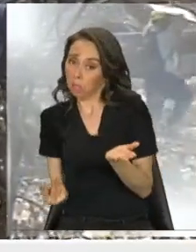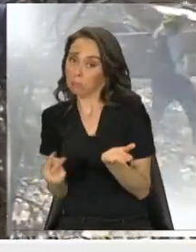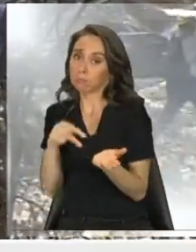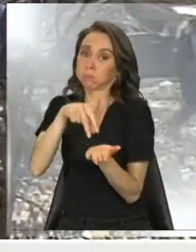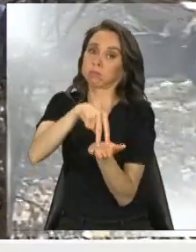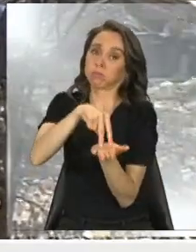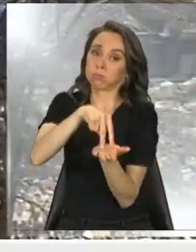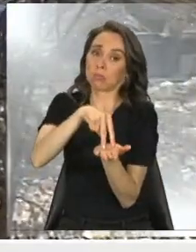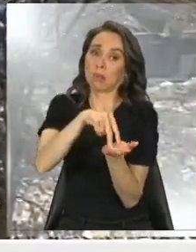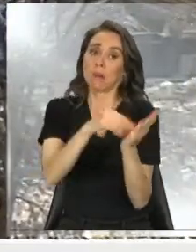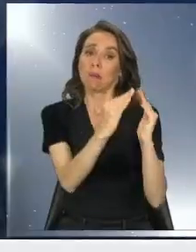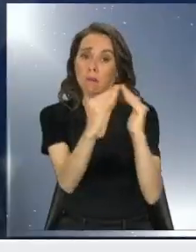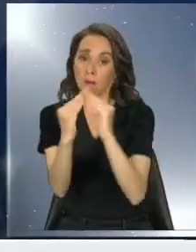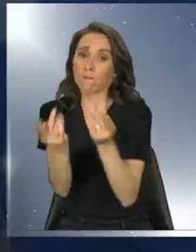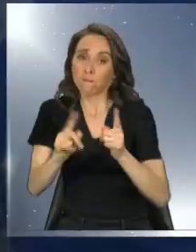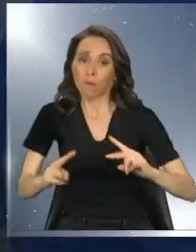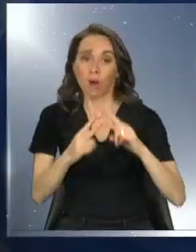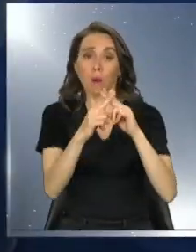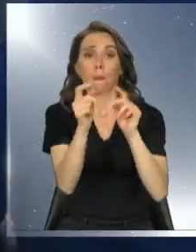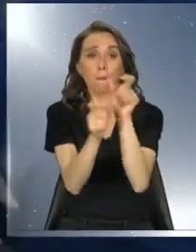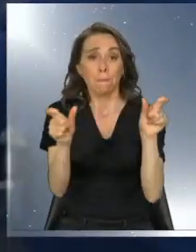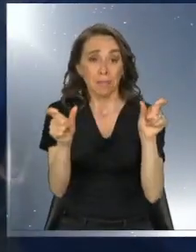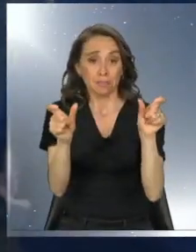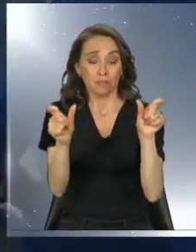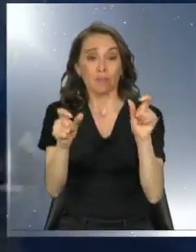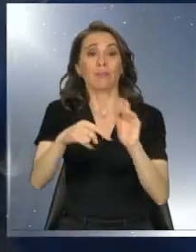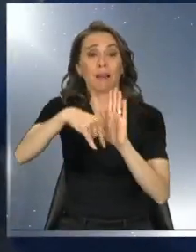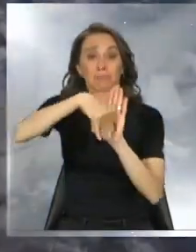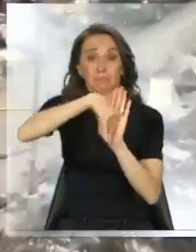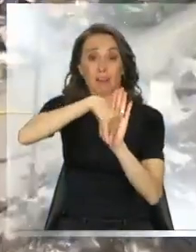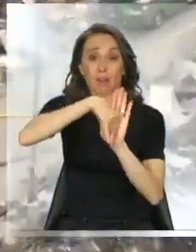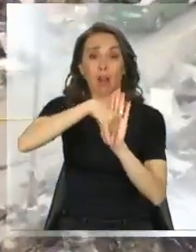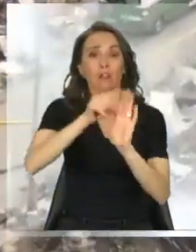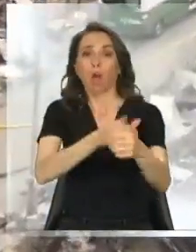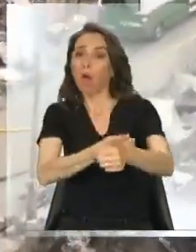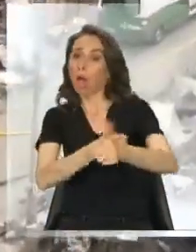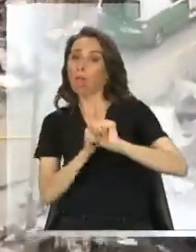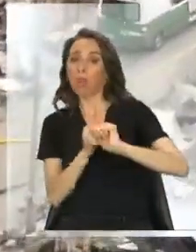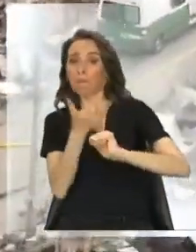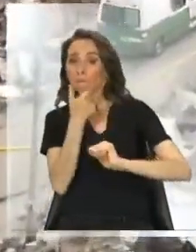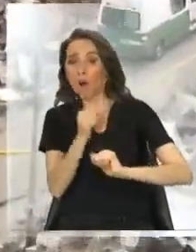reconstruir sus hogares. Los chilotes no se dan por vencidos tan fácil.